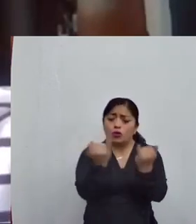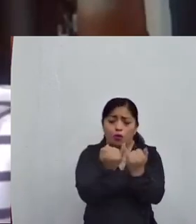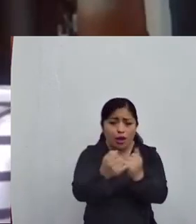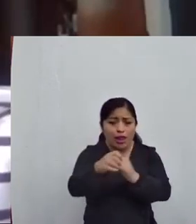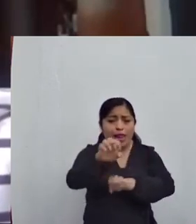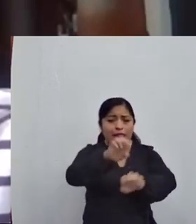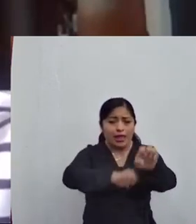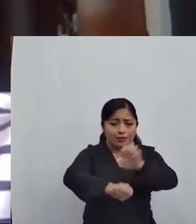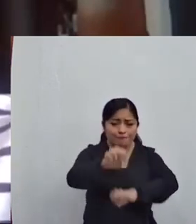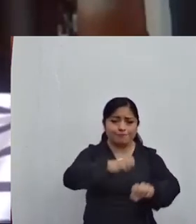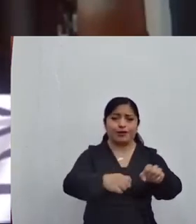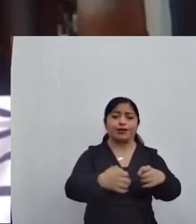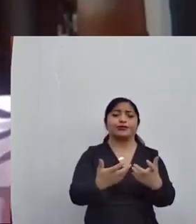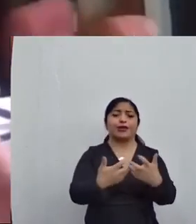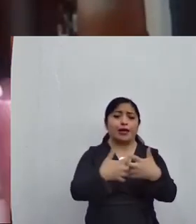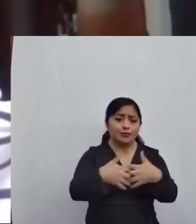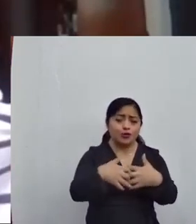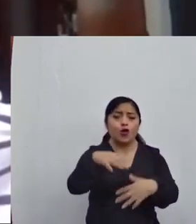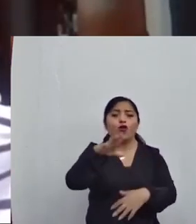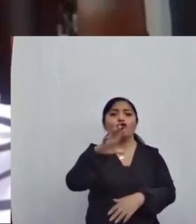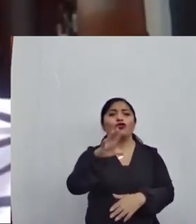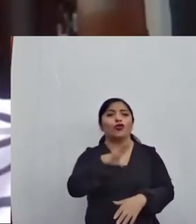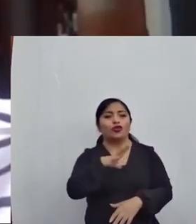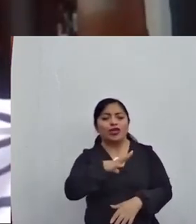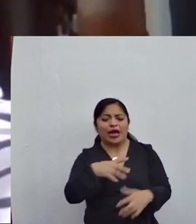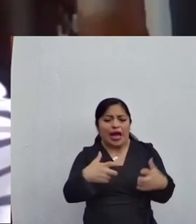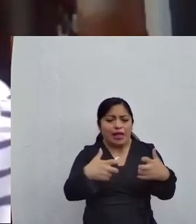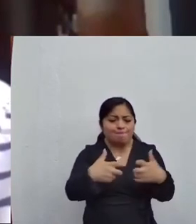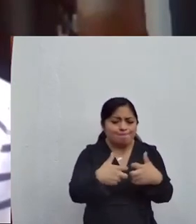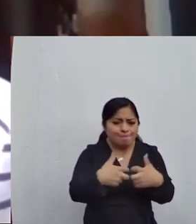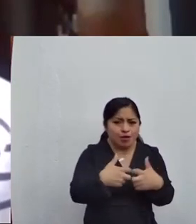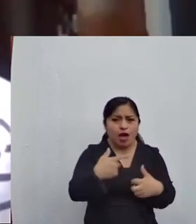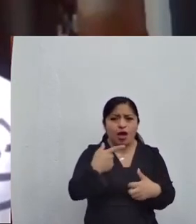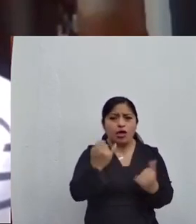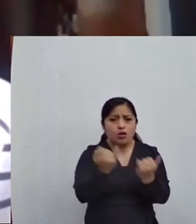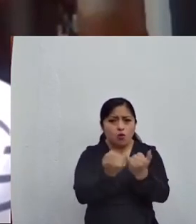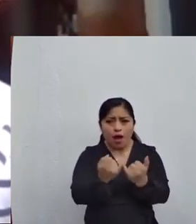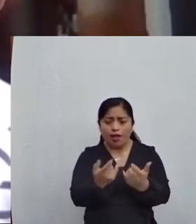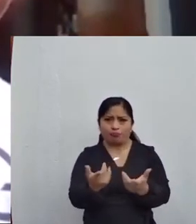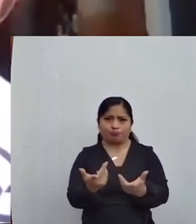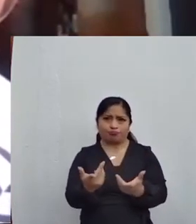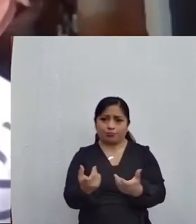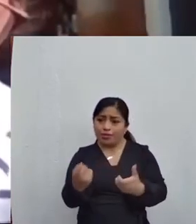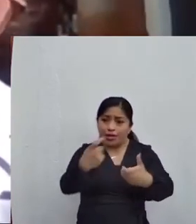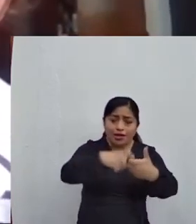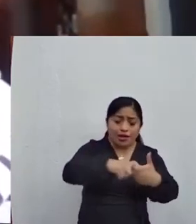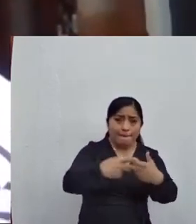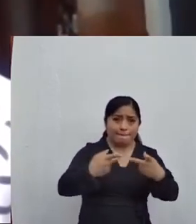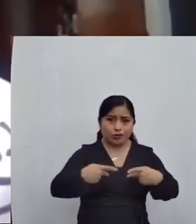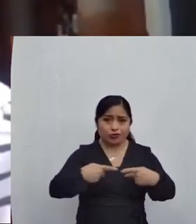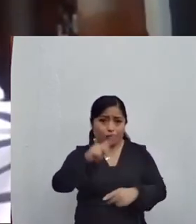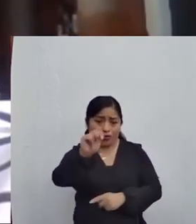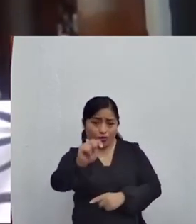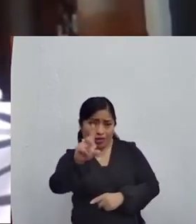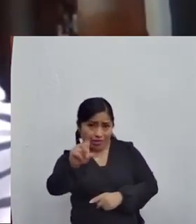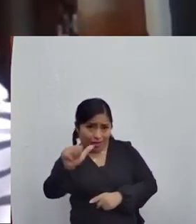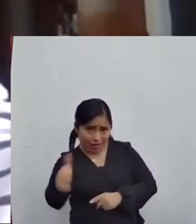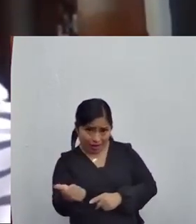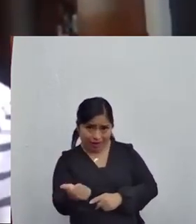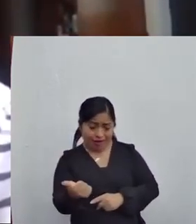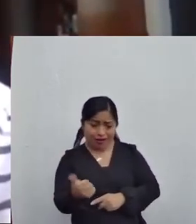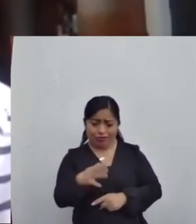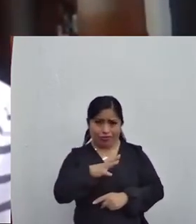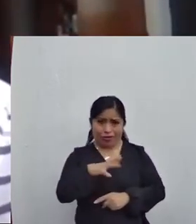con discapacidad de trastornos del neurodesarrollo, porque las personas con trastorno de espectro autista o con